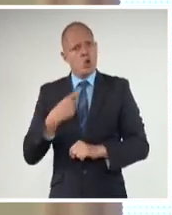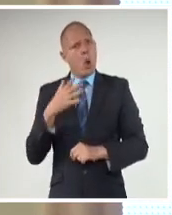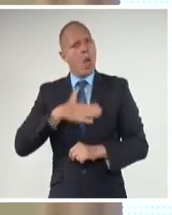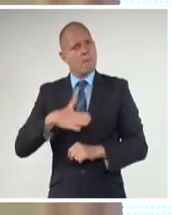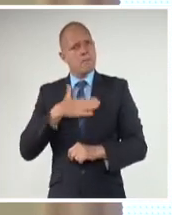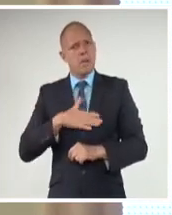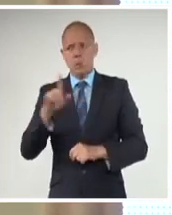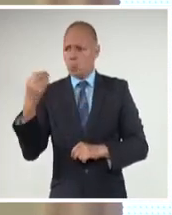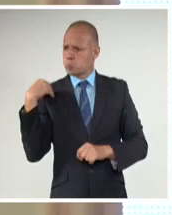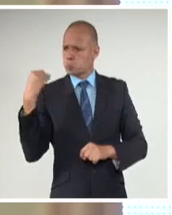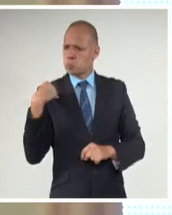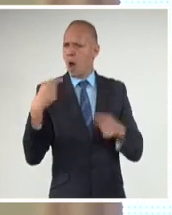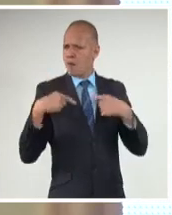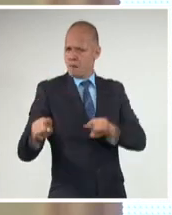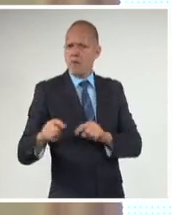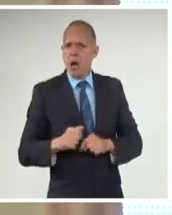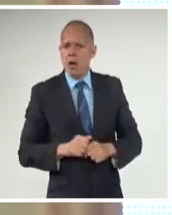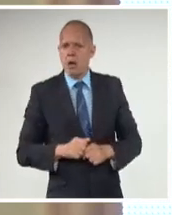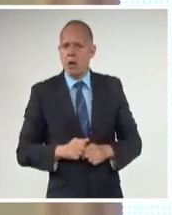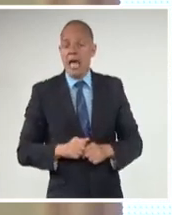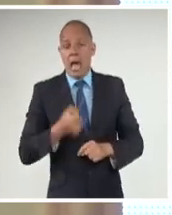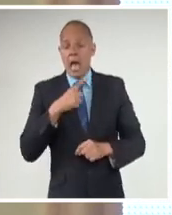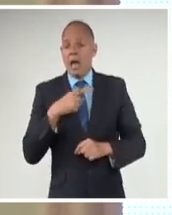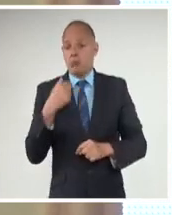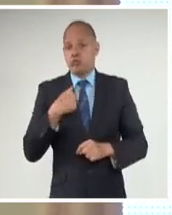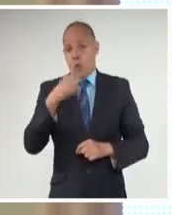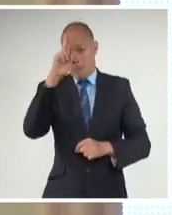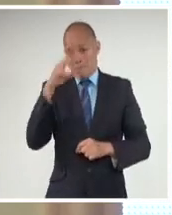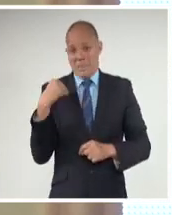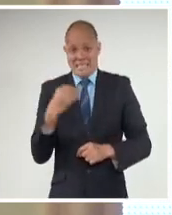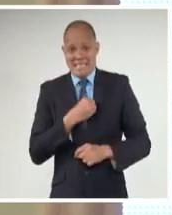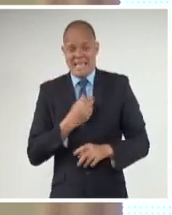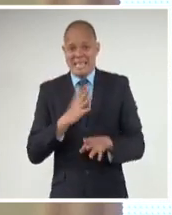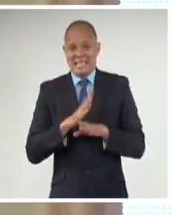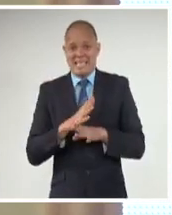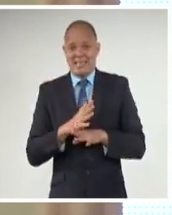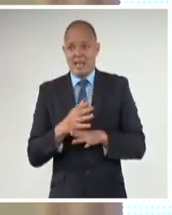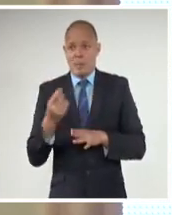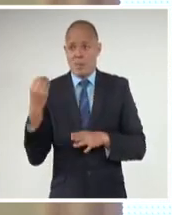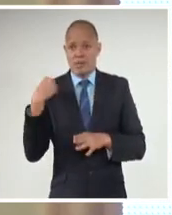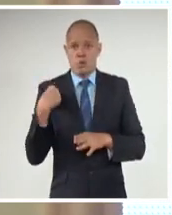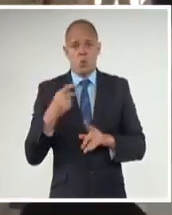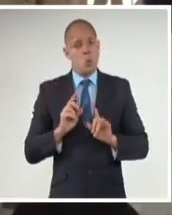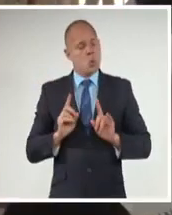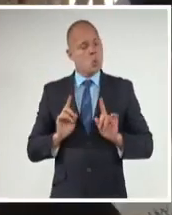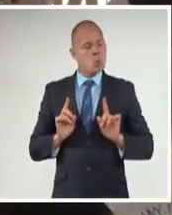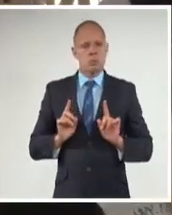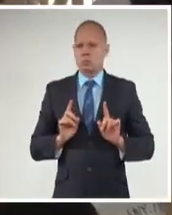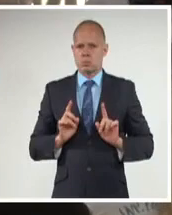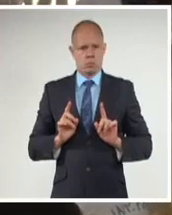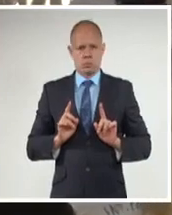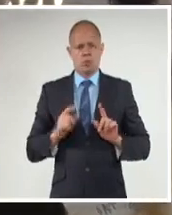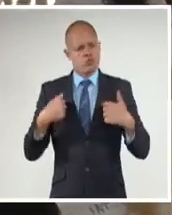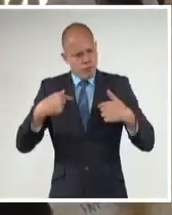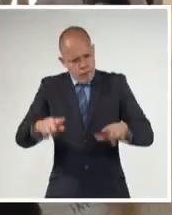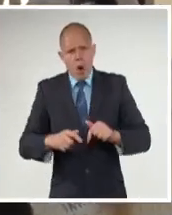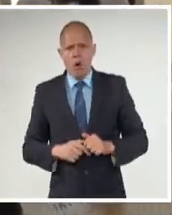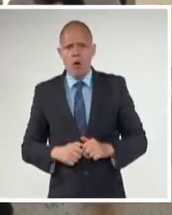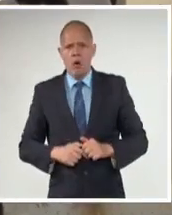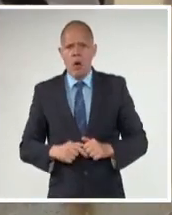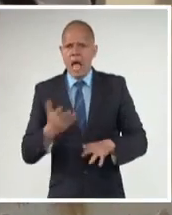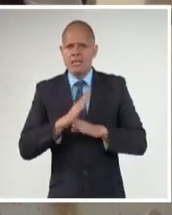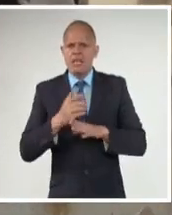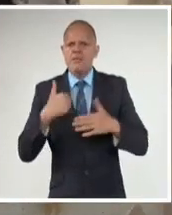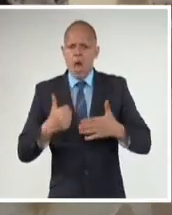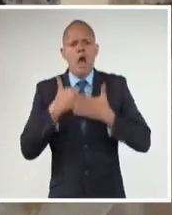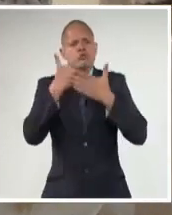los médicos no tenemos la oportunidad de decir que no, porque cuando decimos que no, estamos diciendo que no a la vida. Los valores centraron